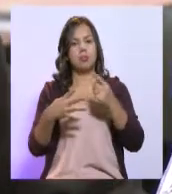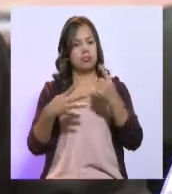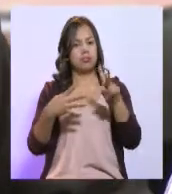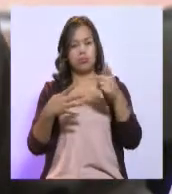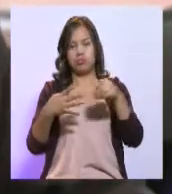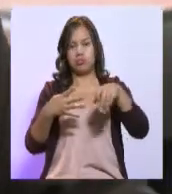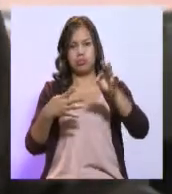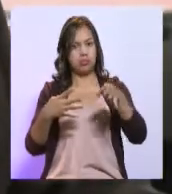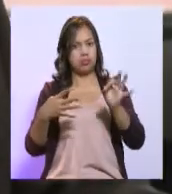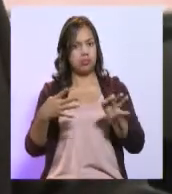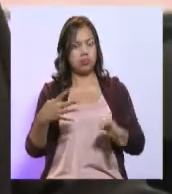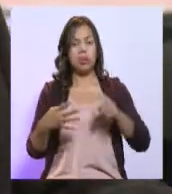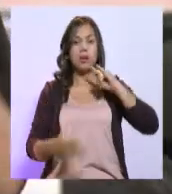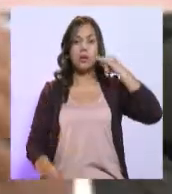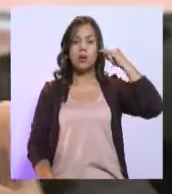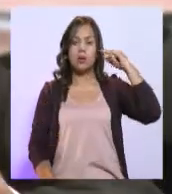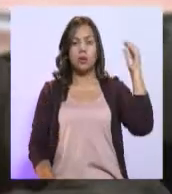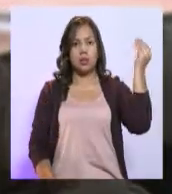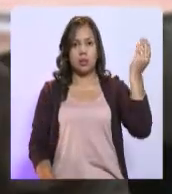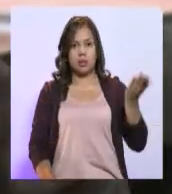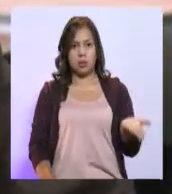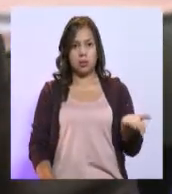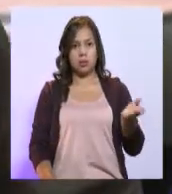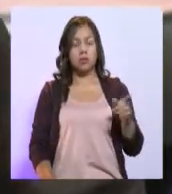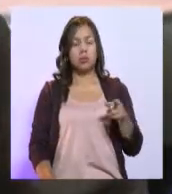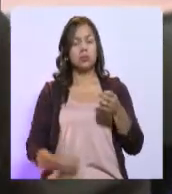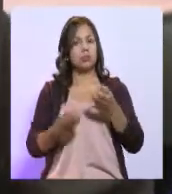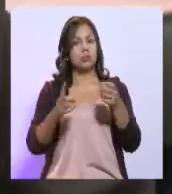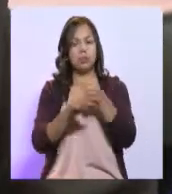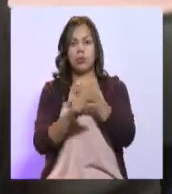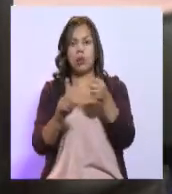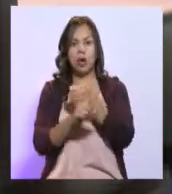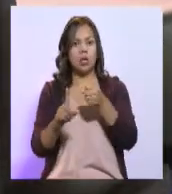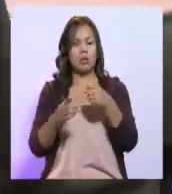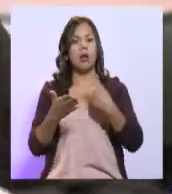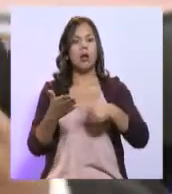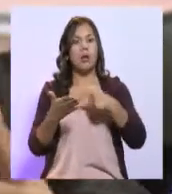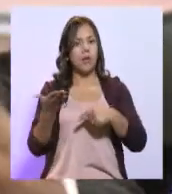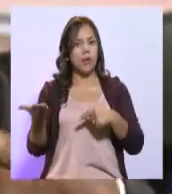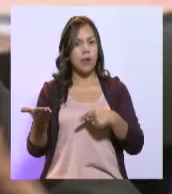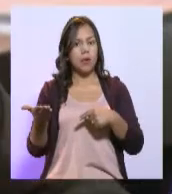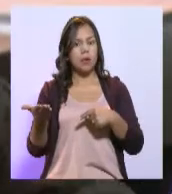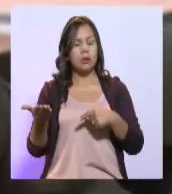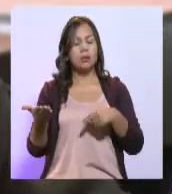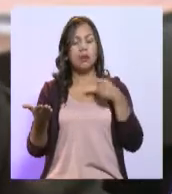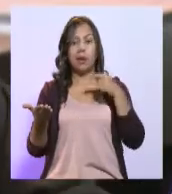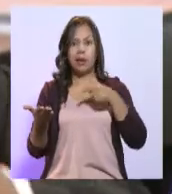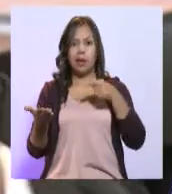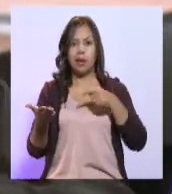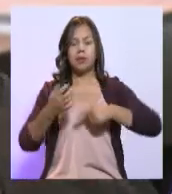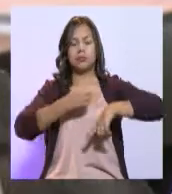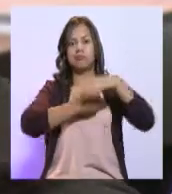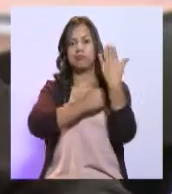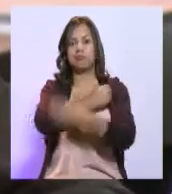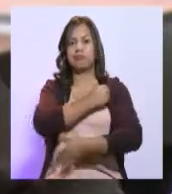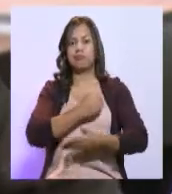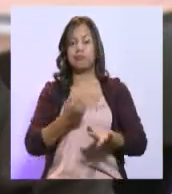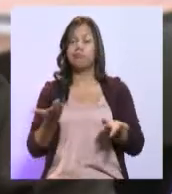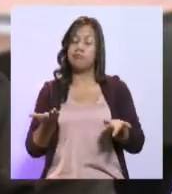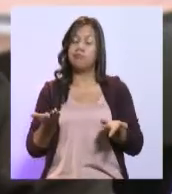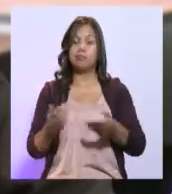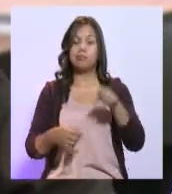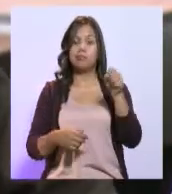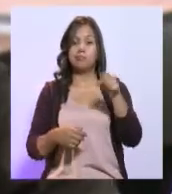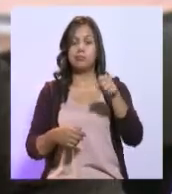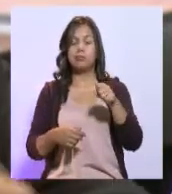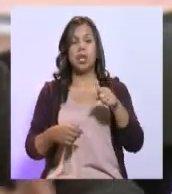hacia los niños, niñas y adolescentes. Violencia que en muchos casos también es ejercida como una medida disciplinaria. Entonces es muy claro decirlo